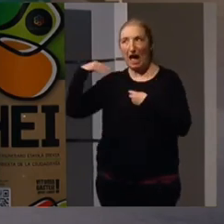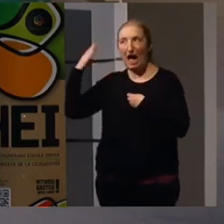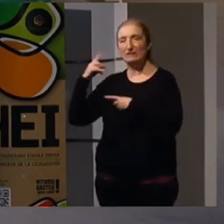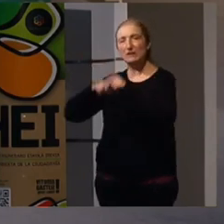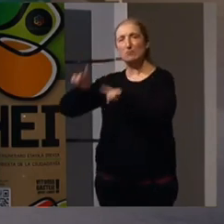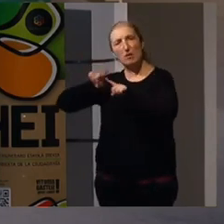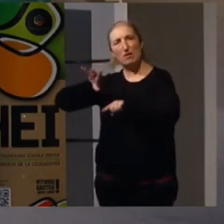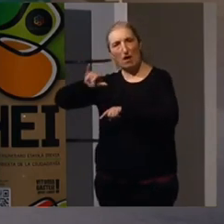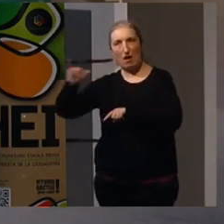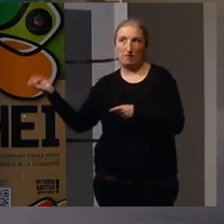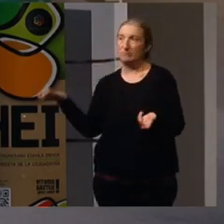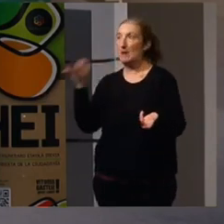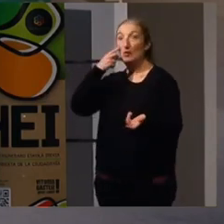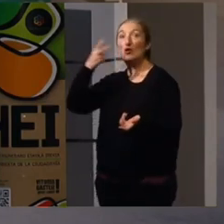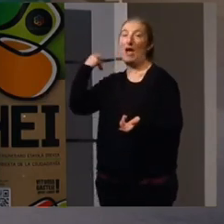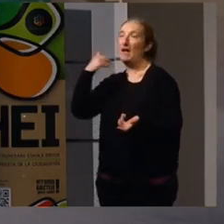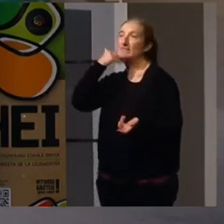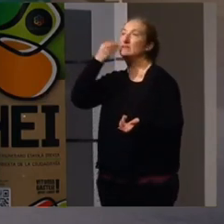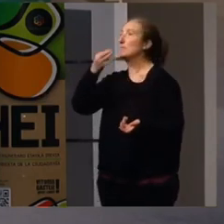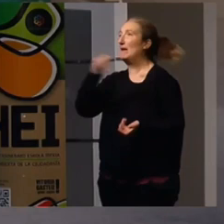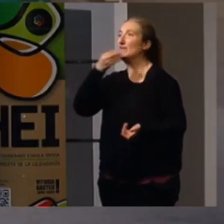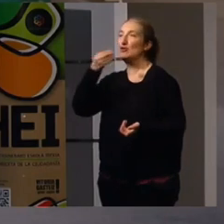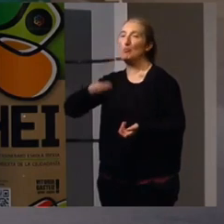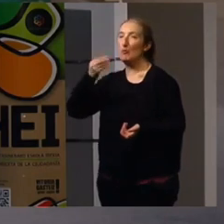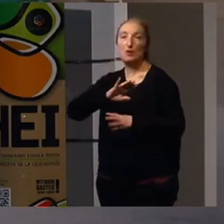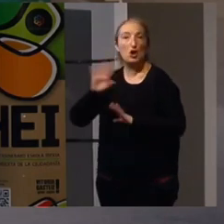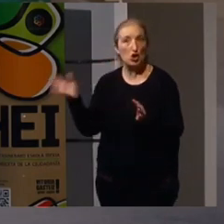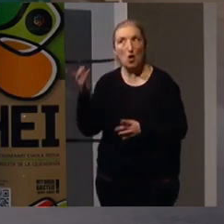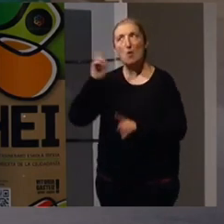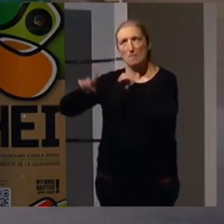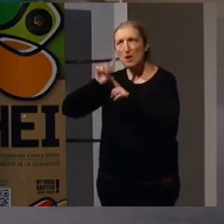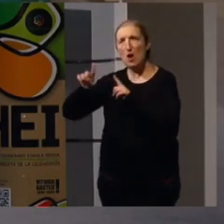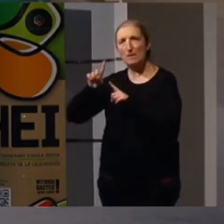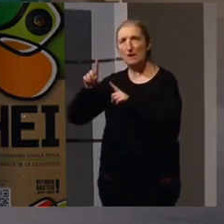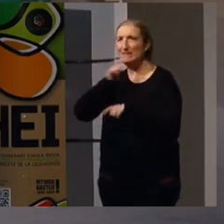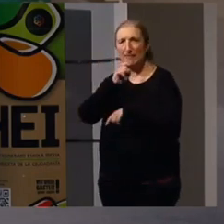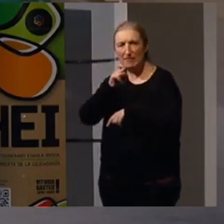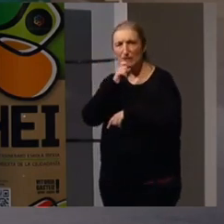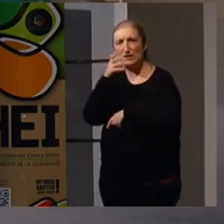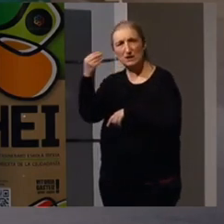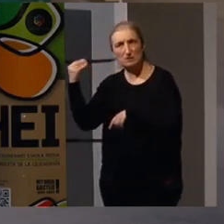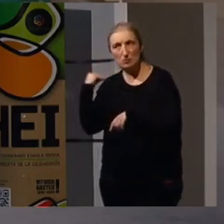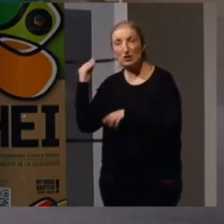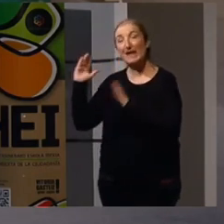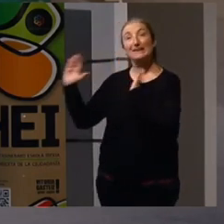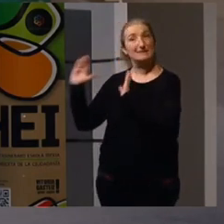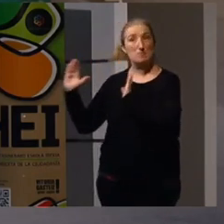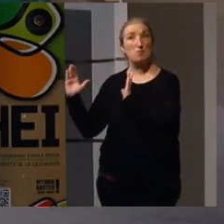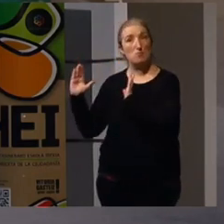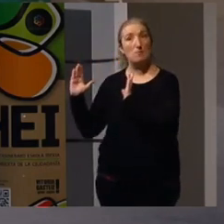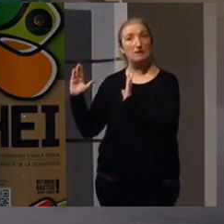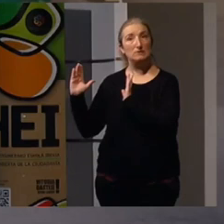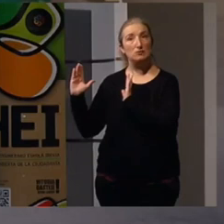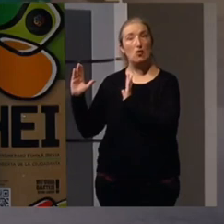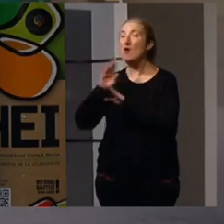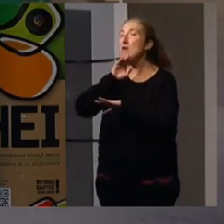problemas también, no vamos aquí a idealizar el pasado y decir que las cosas eran maravillosas y estupendas, había muchísimas cosas muy difíciles, pero en ese momento histórico